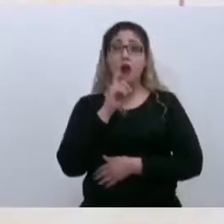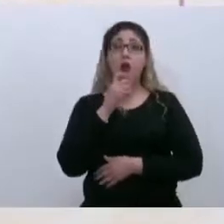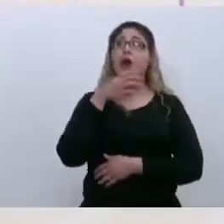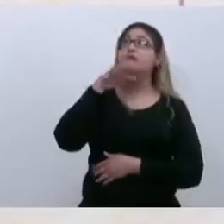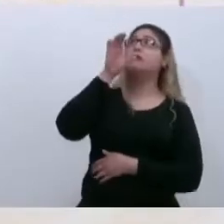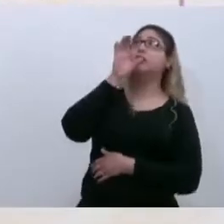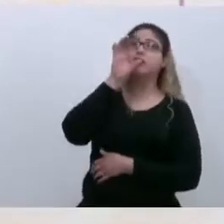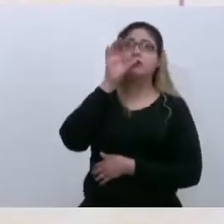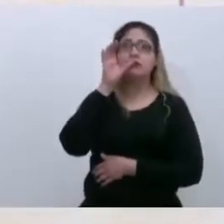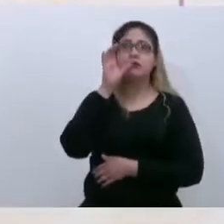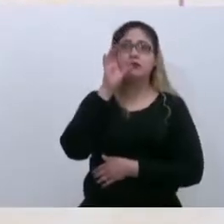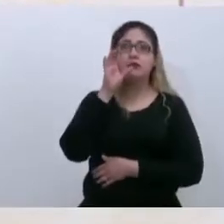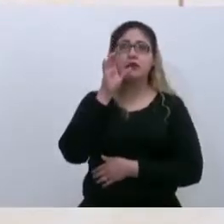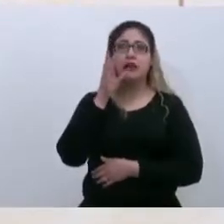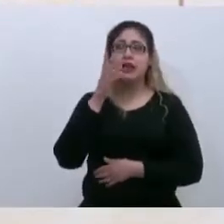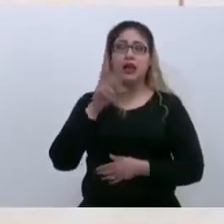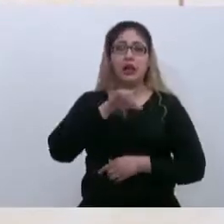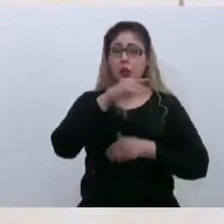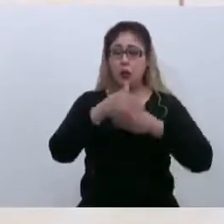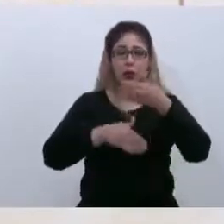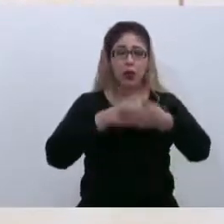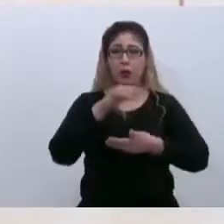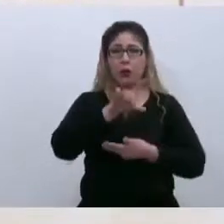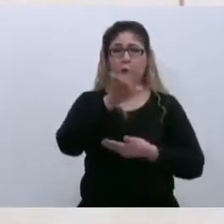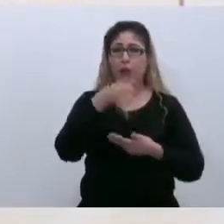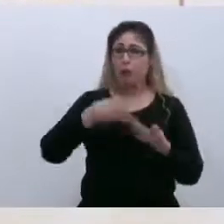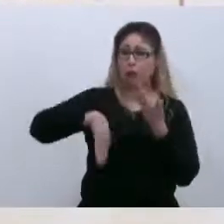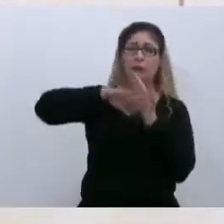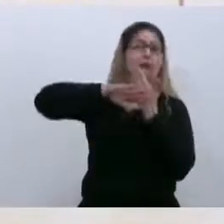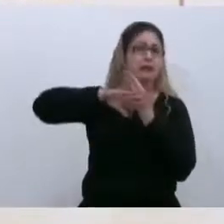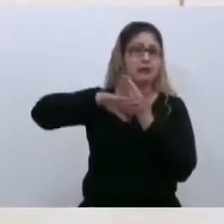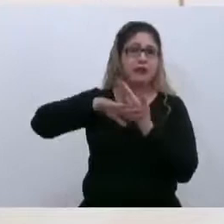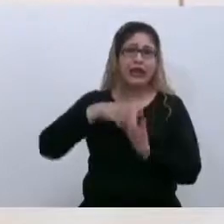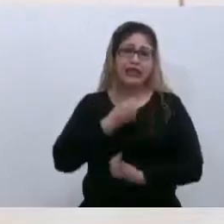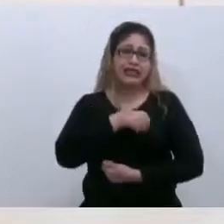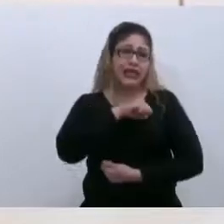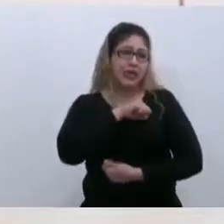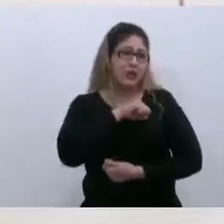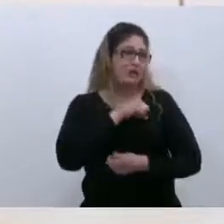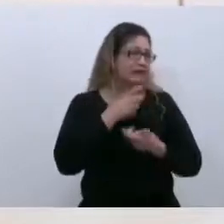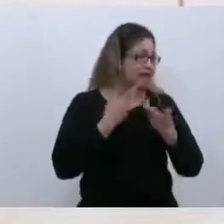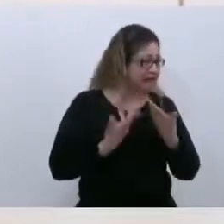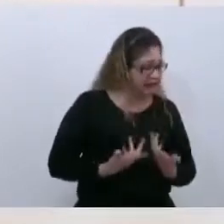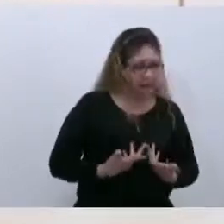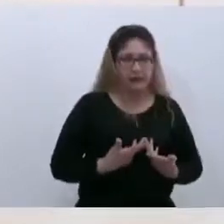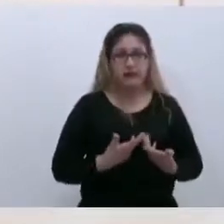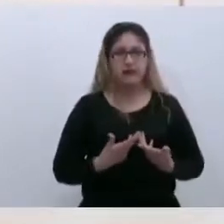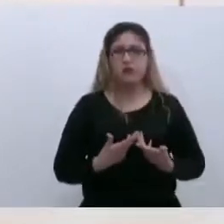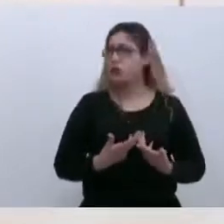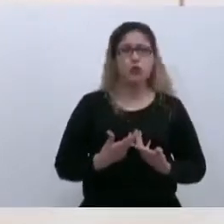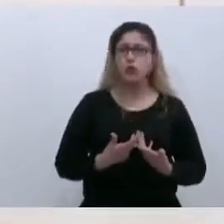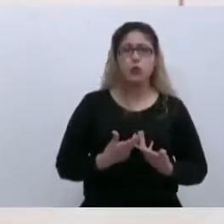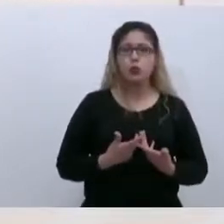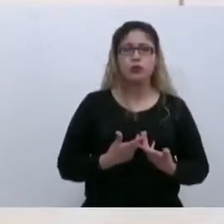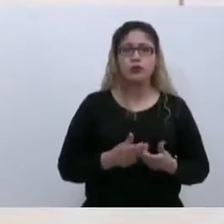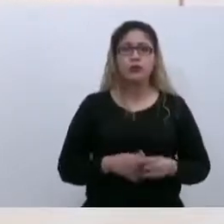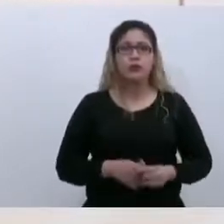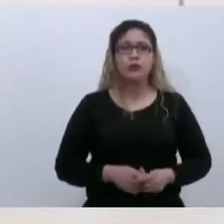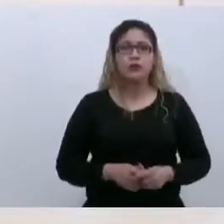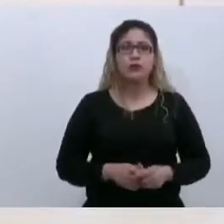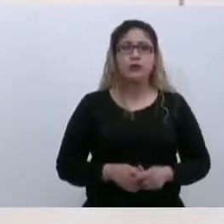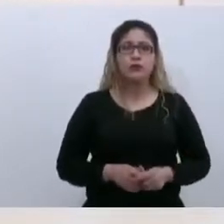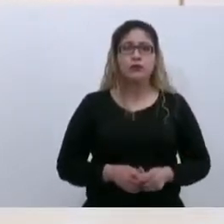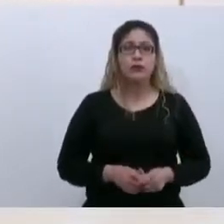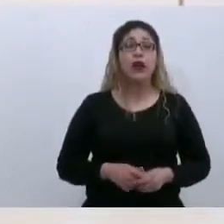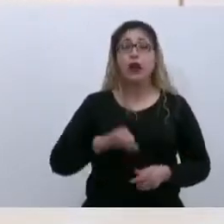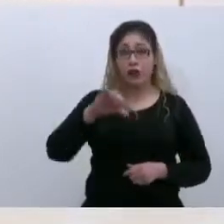afecte la salud, que ya no se requieran las plantas de tratamiento para el